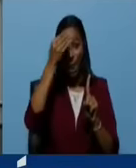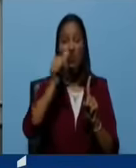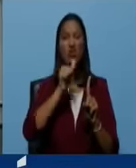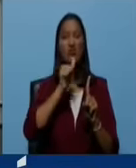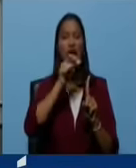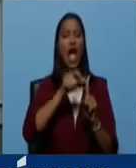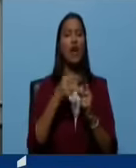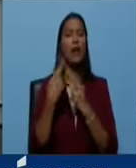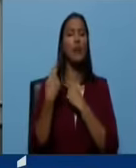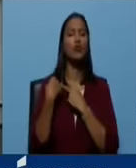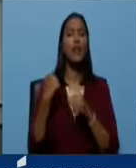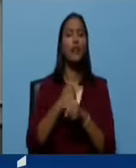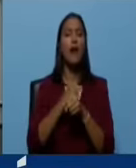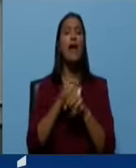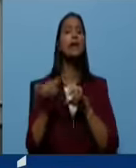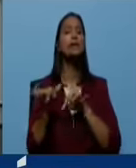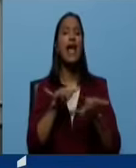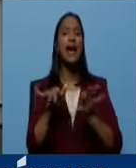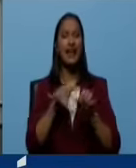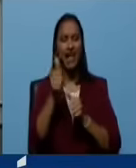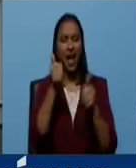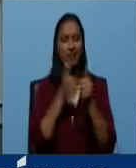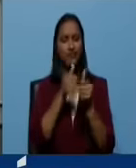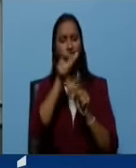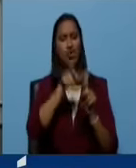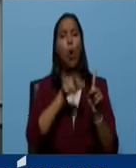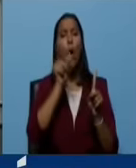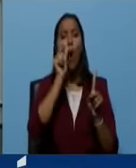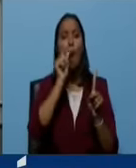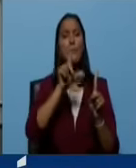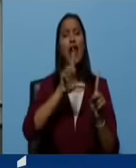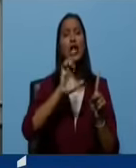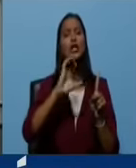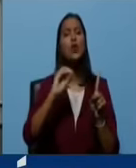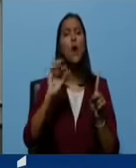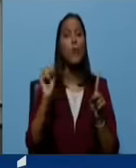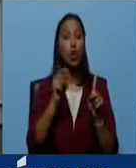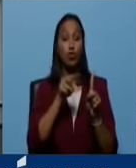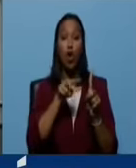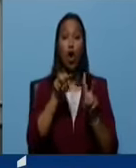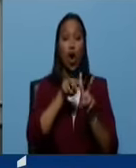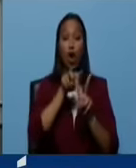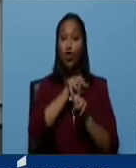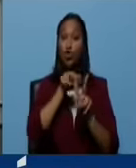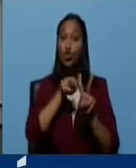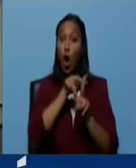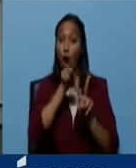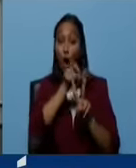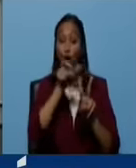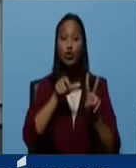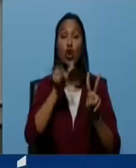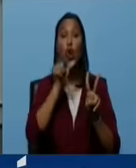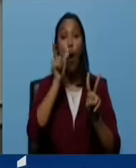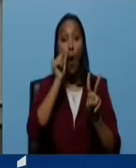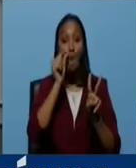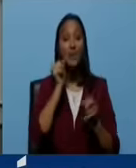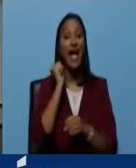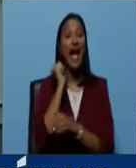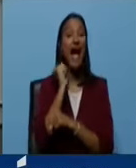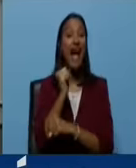el momento en que se ejecutaron estos hechos, donde aparecen ambos mencionados en el asesinato